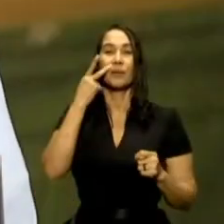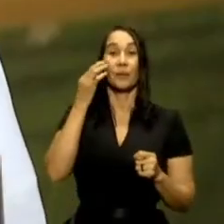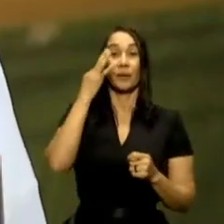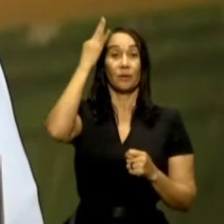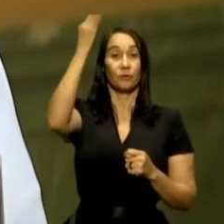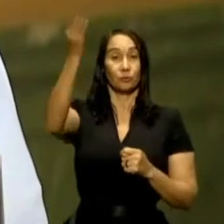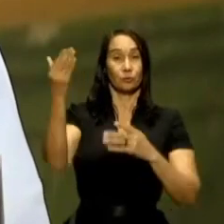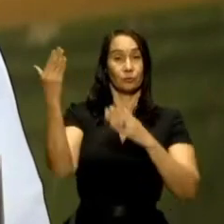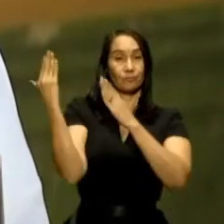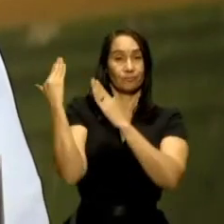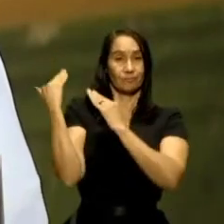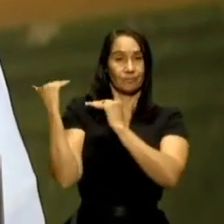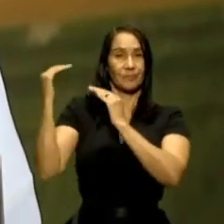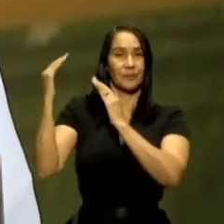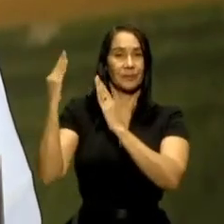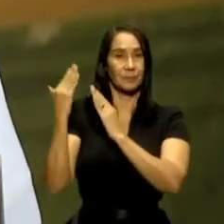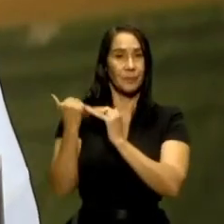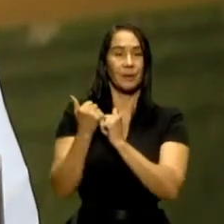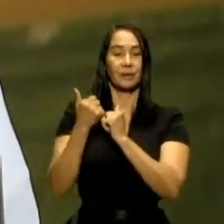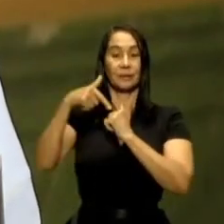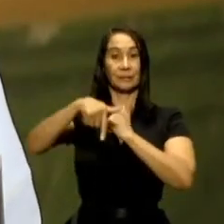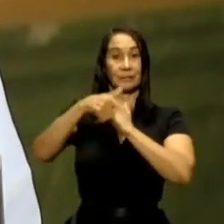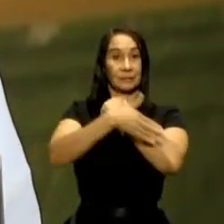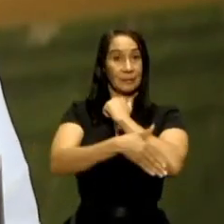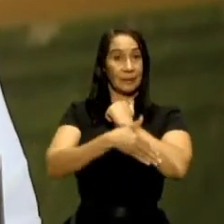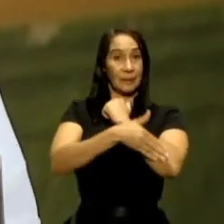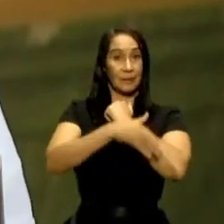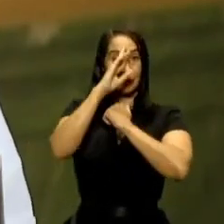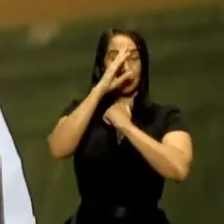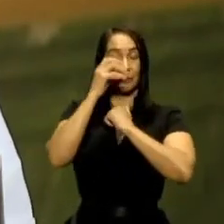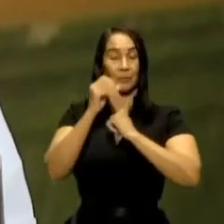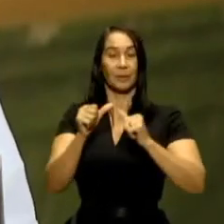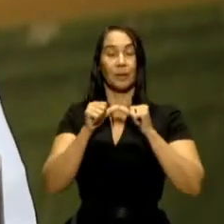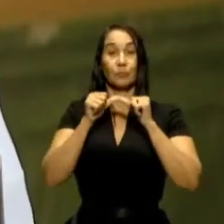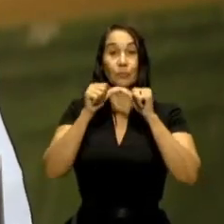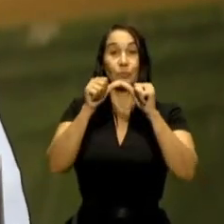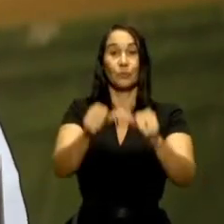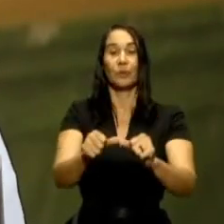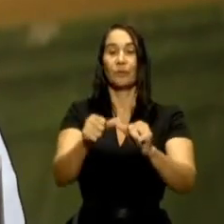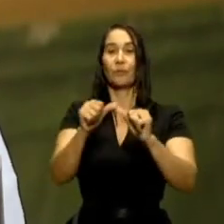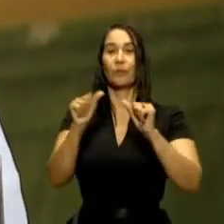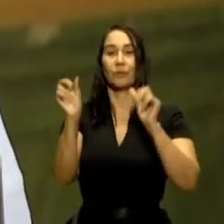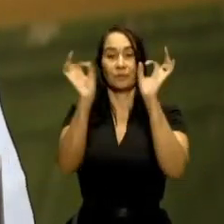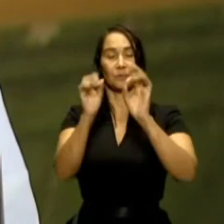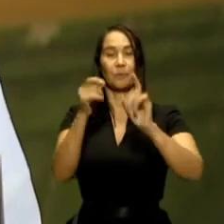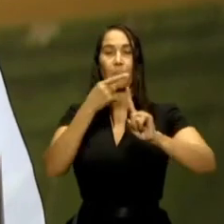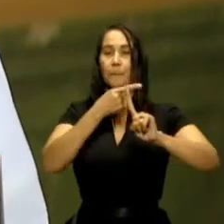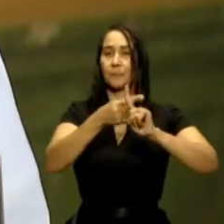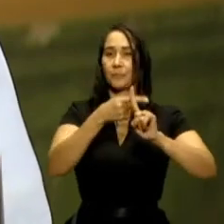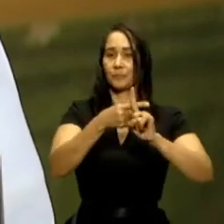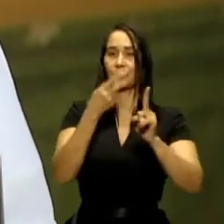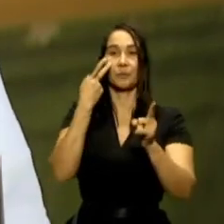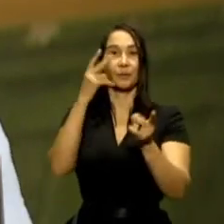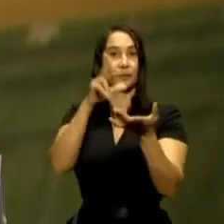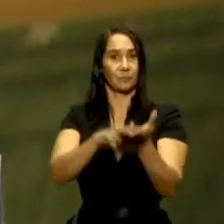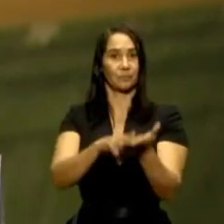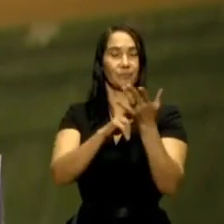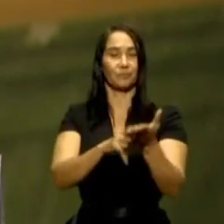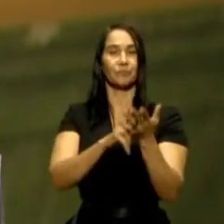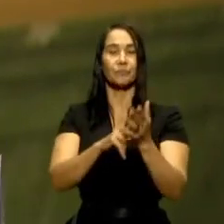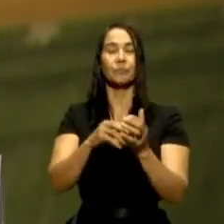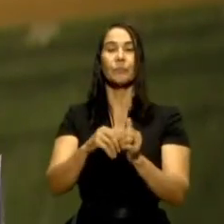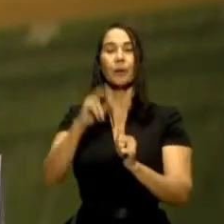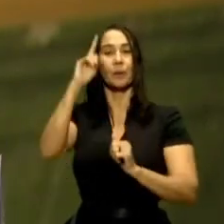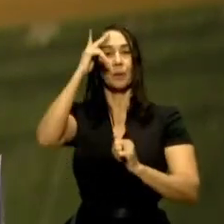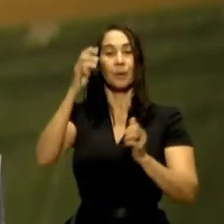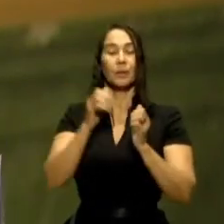con esperanza. El país se mueve y se mueve positivamente como resultados de las